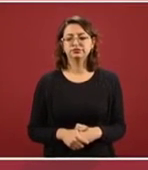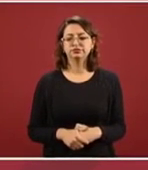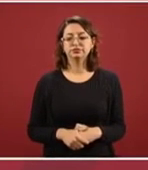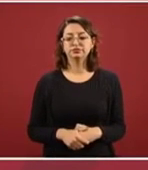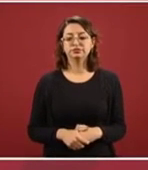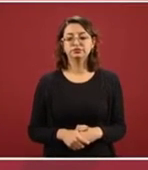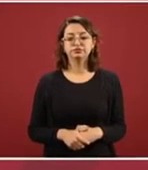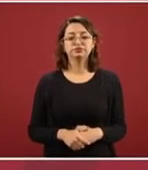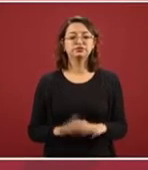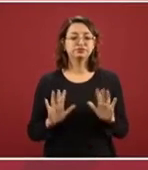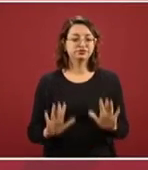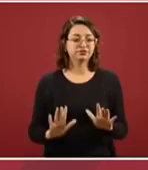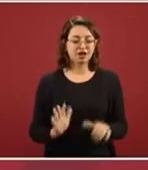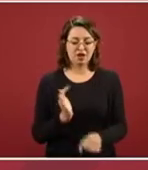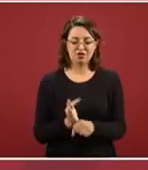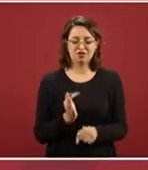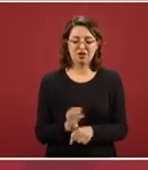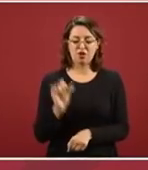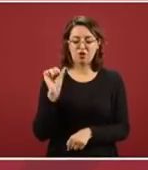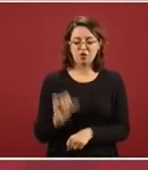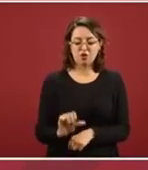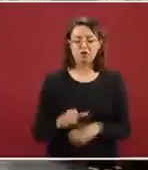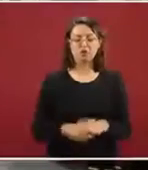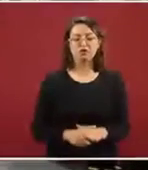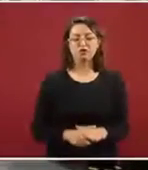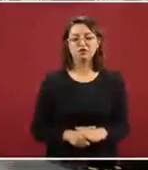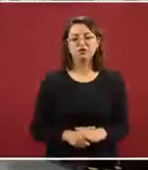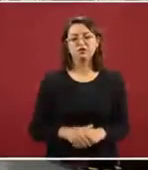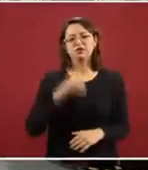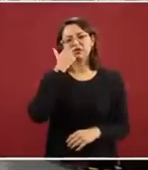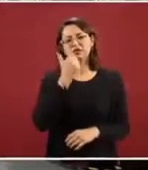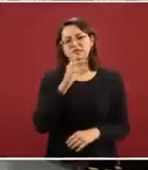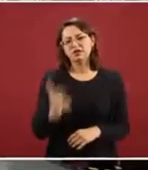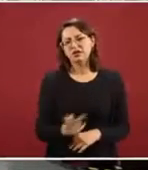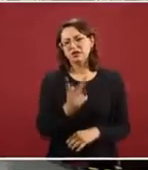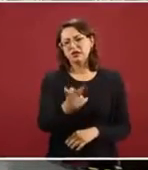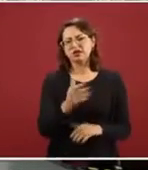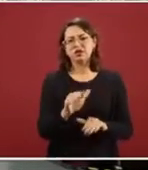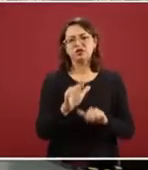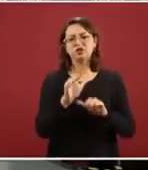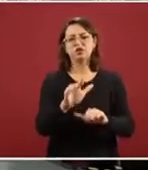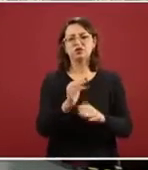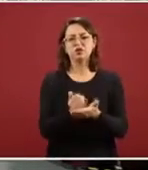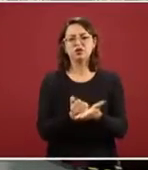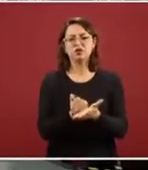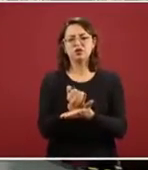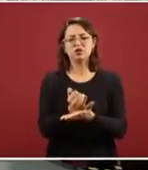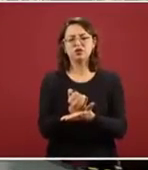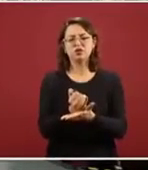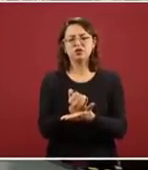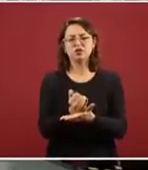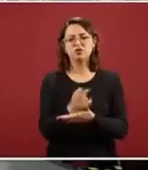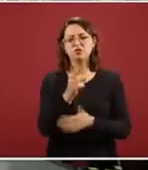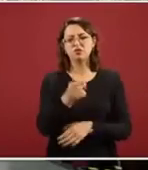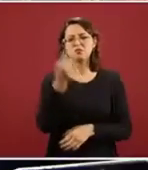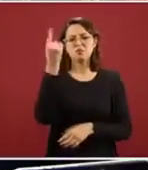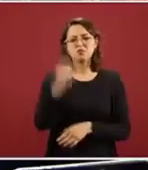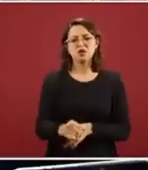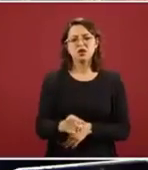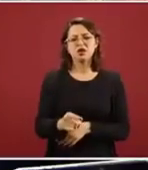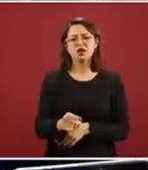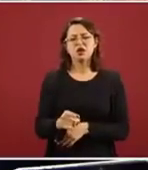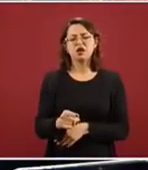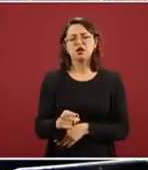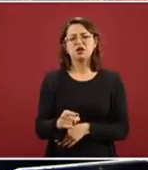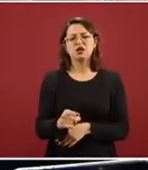hasta donde estamos. Sí. Quiero preguntar sobre la decisión de… Usted había dado la instrucción, presidente, de que no